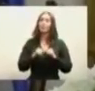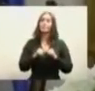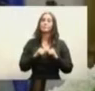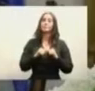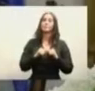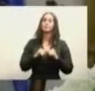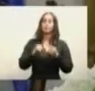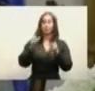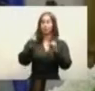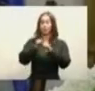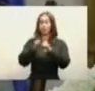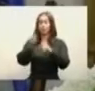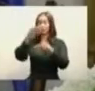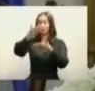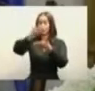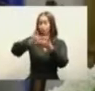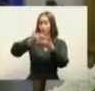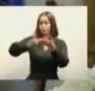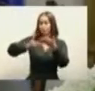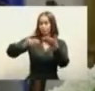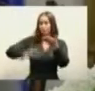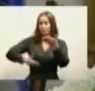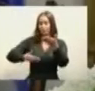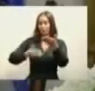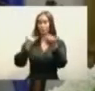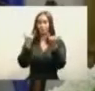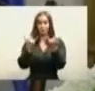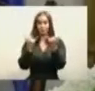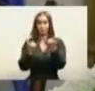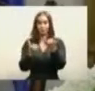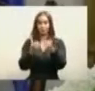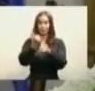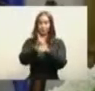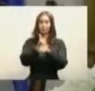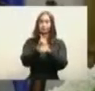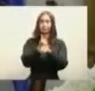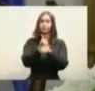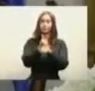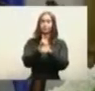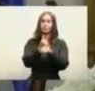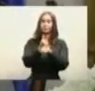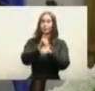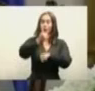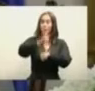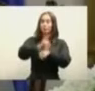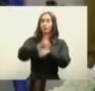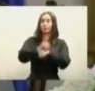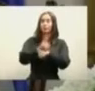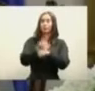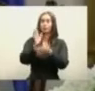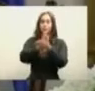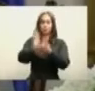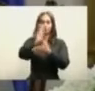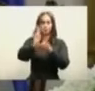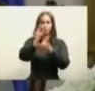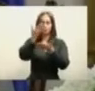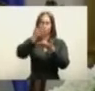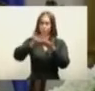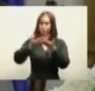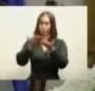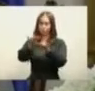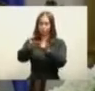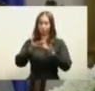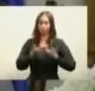en un traspaso pero no lleva mucho tiempo hasta el traspaso y en medio de todas estas situaciones trabajando a